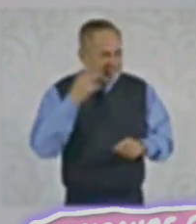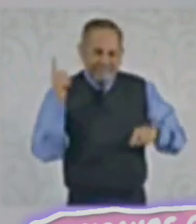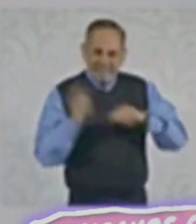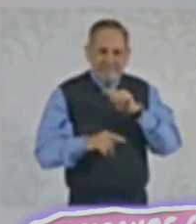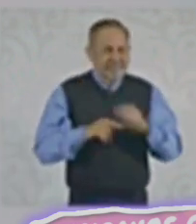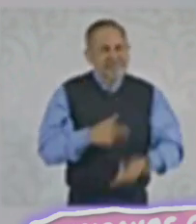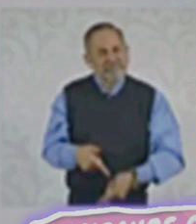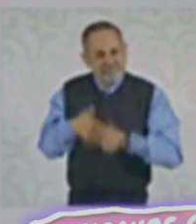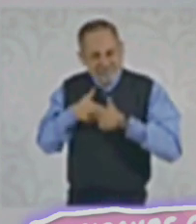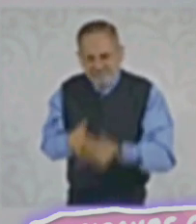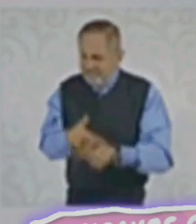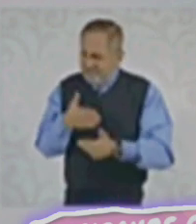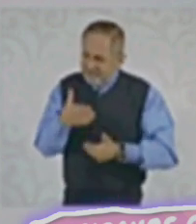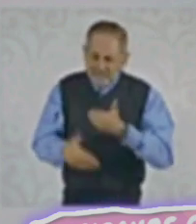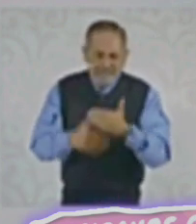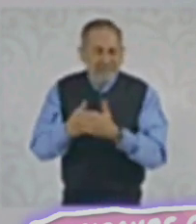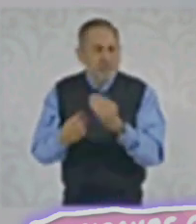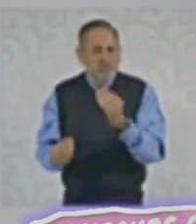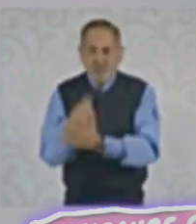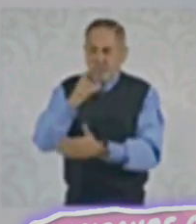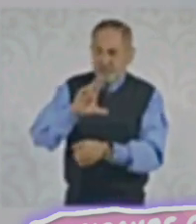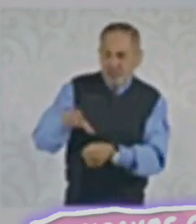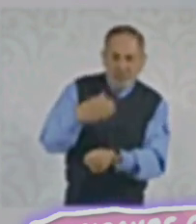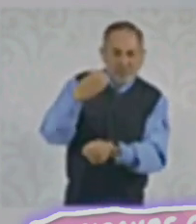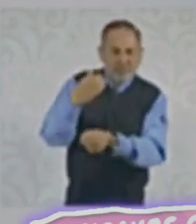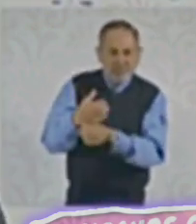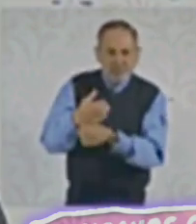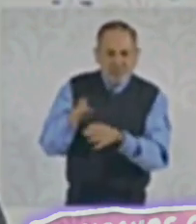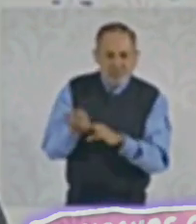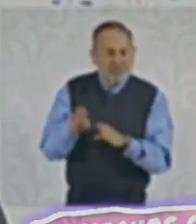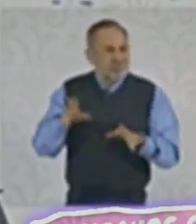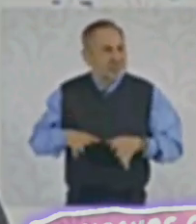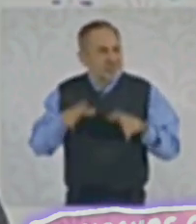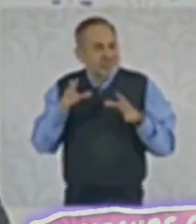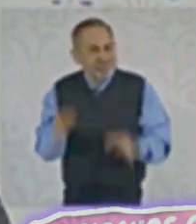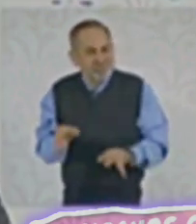para instaurar la república.